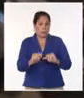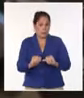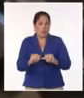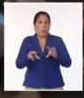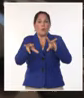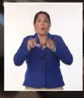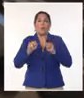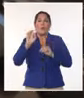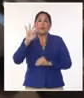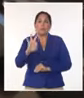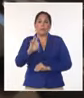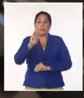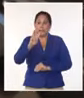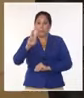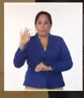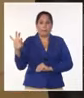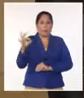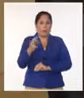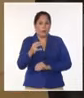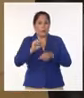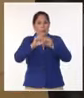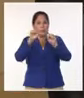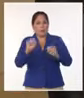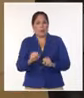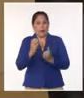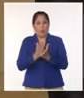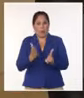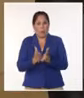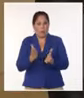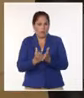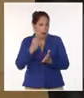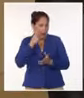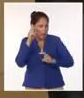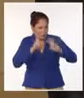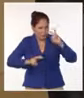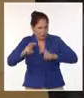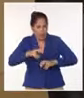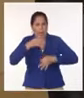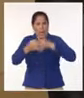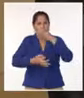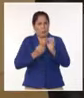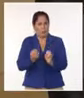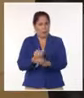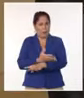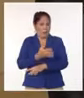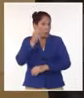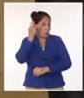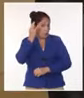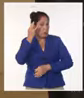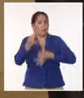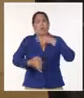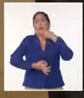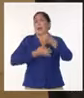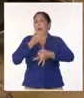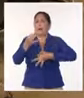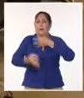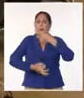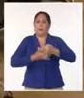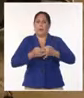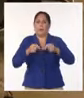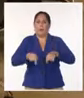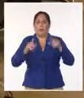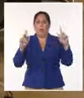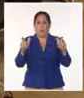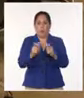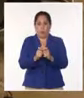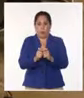tercer perfeccionamiento del Sistema Nacional de Educación tras una detallada explicación de la titular del ramo, Naimariagne Trujillo Barreto. Por